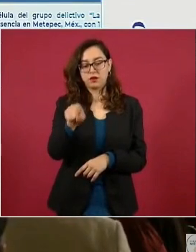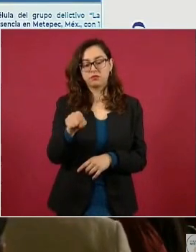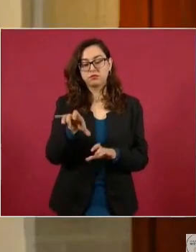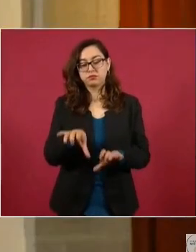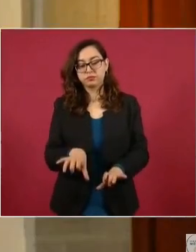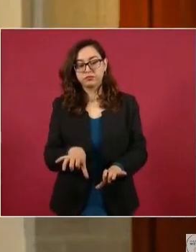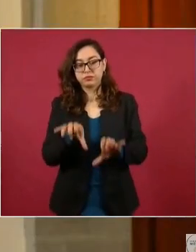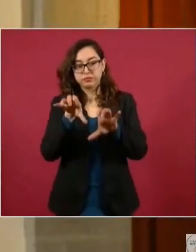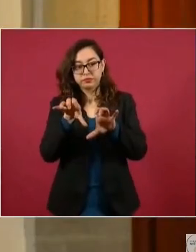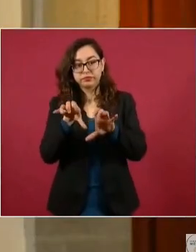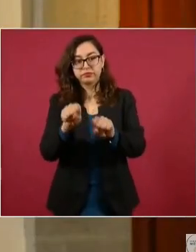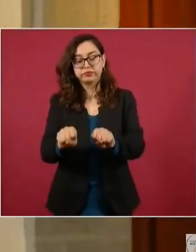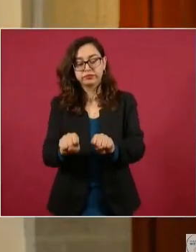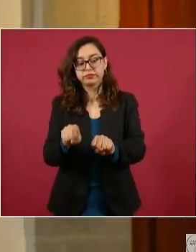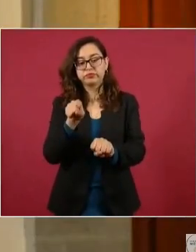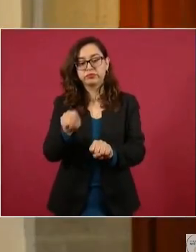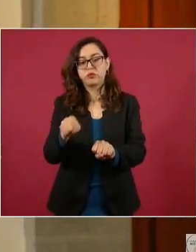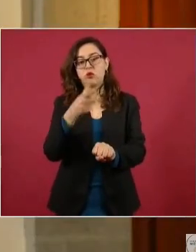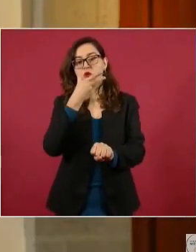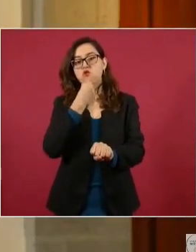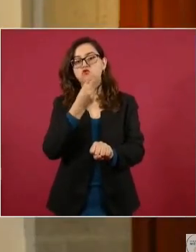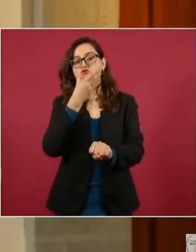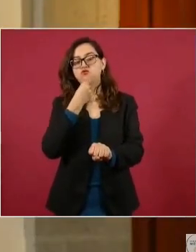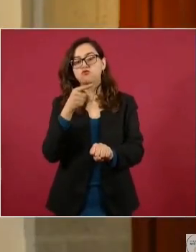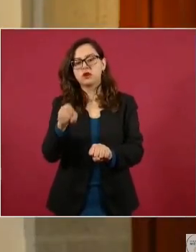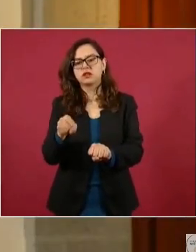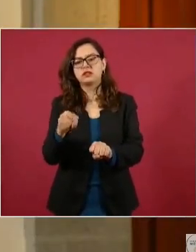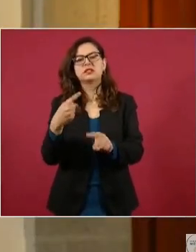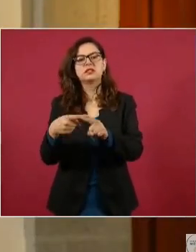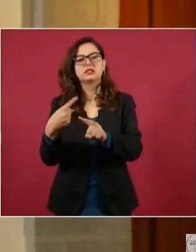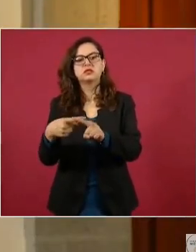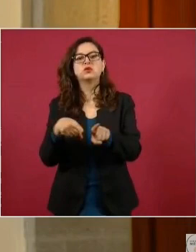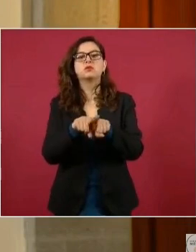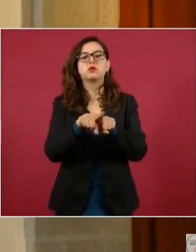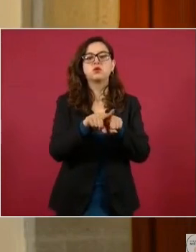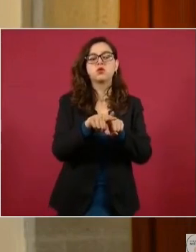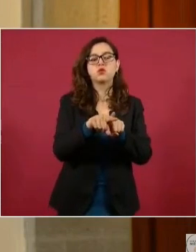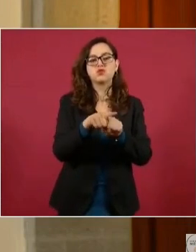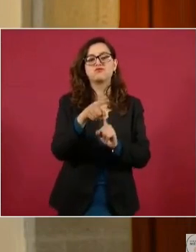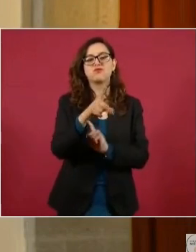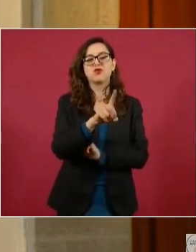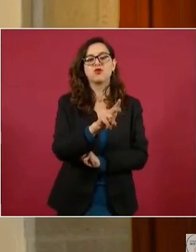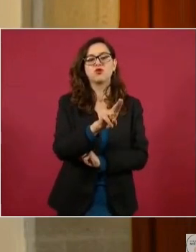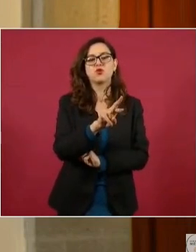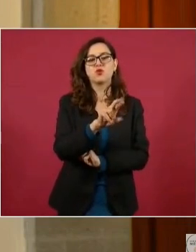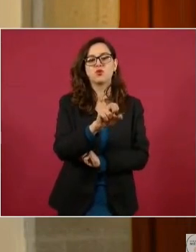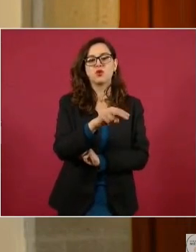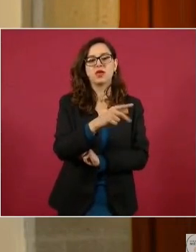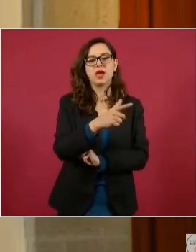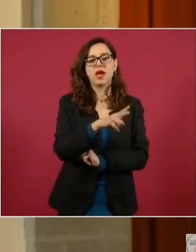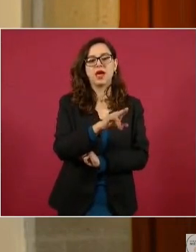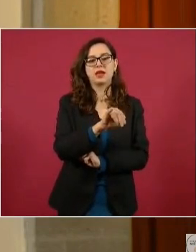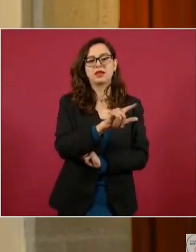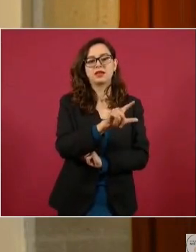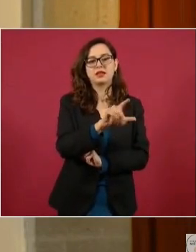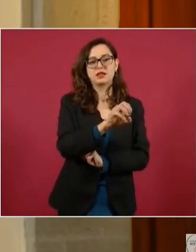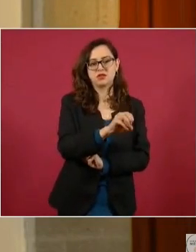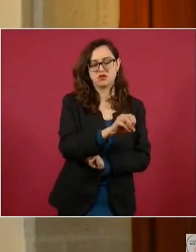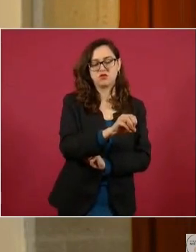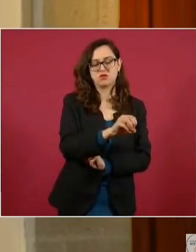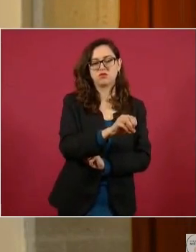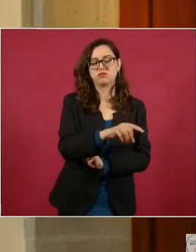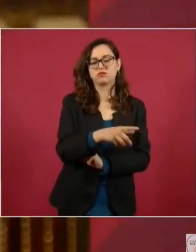d el tranquillo este fue el la persona que se detuvo hace